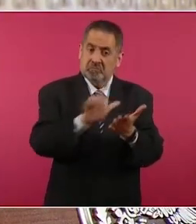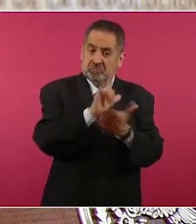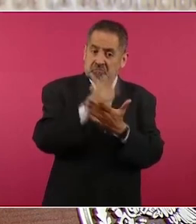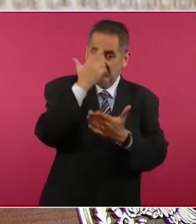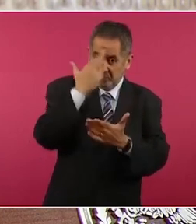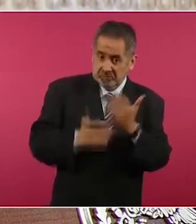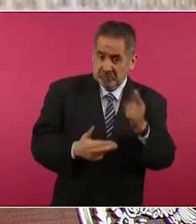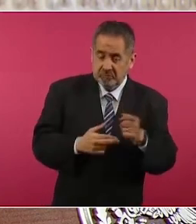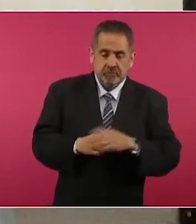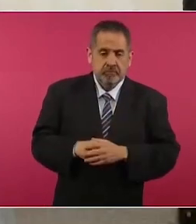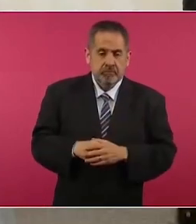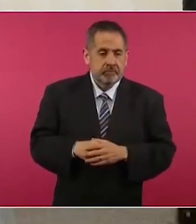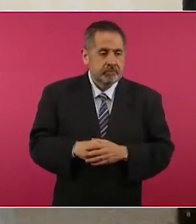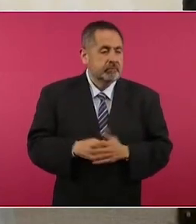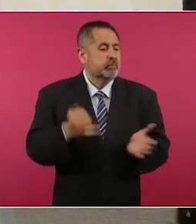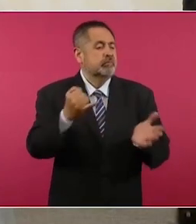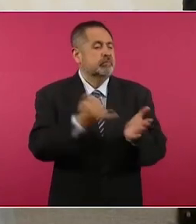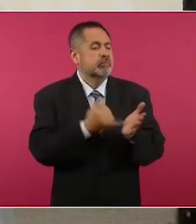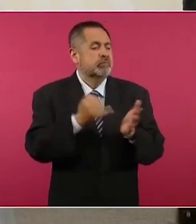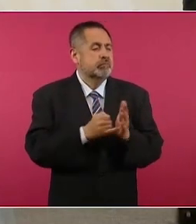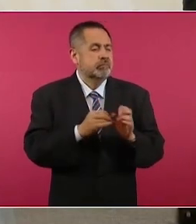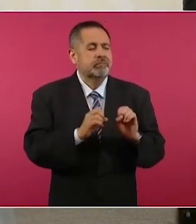no se condonan impuestos.